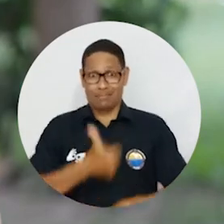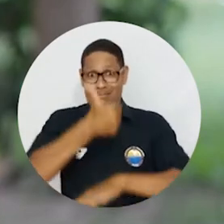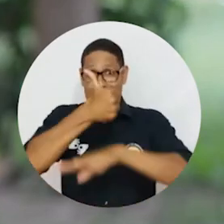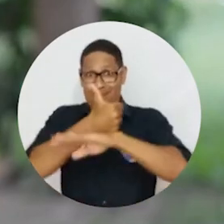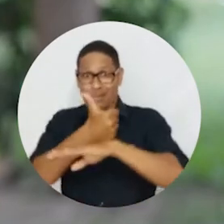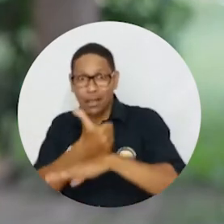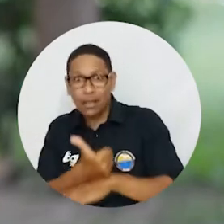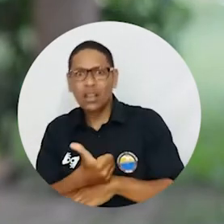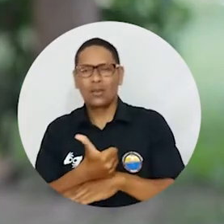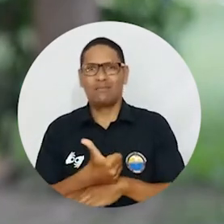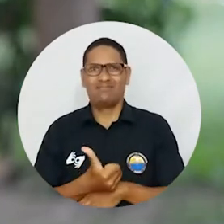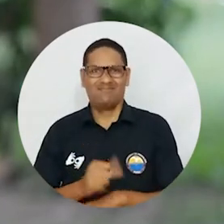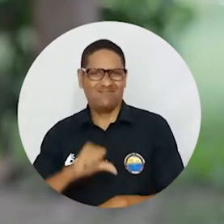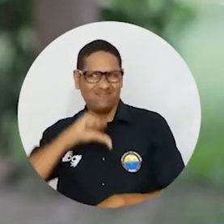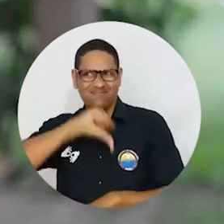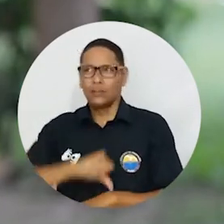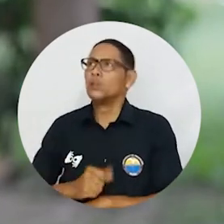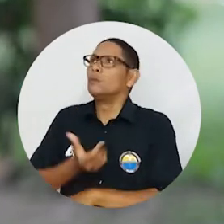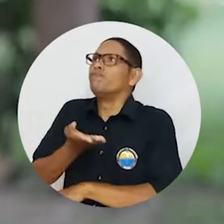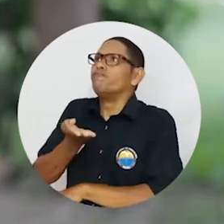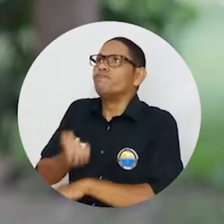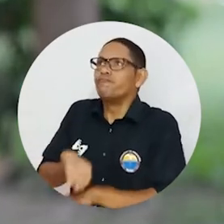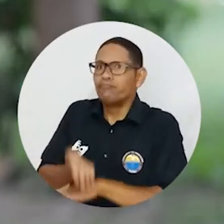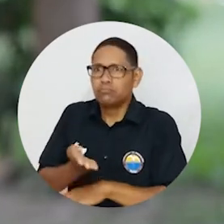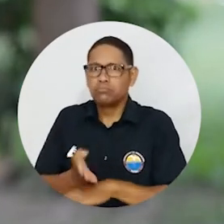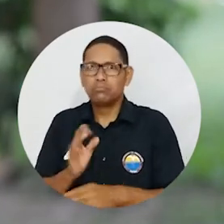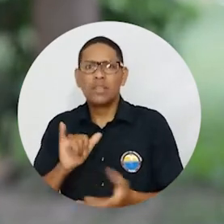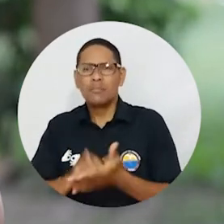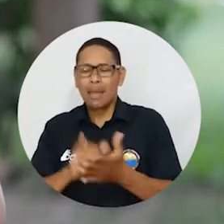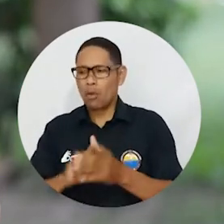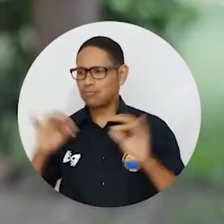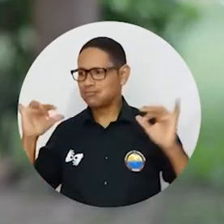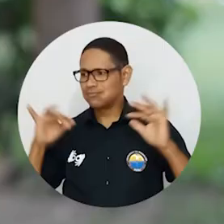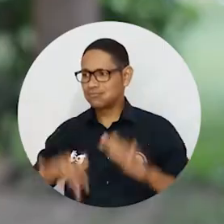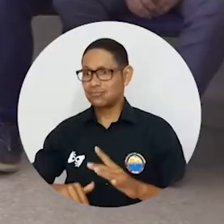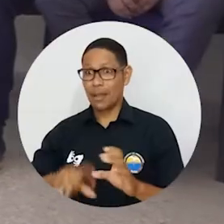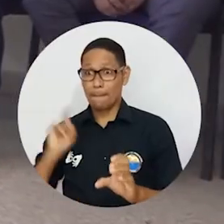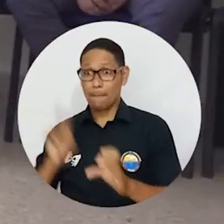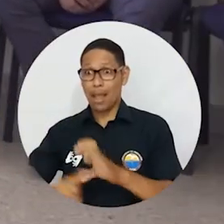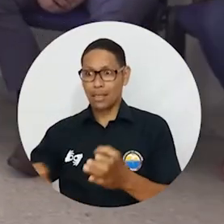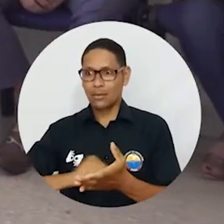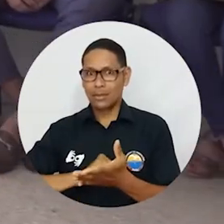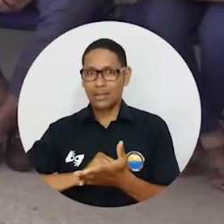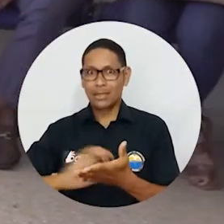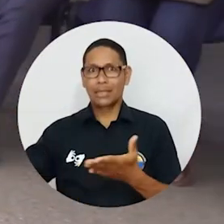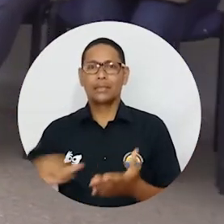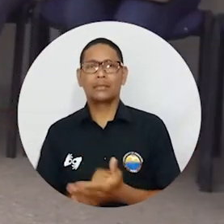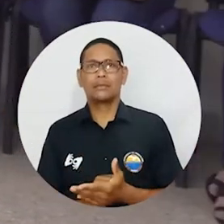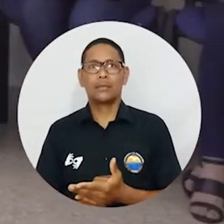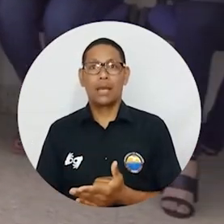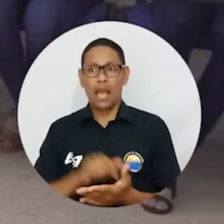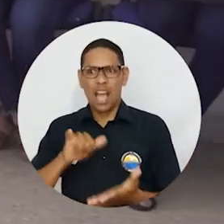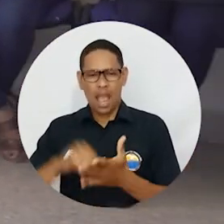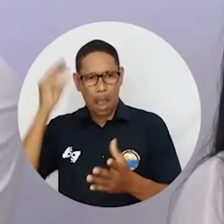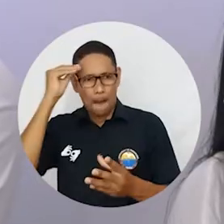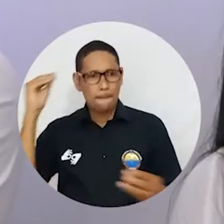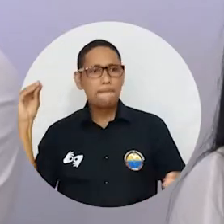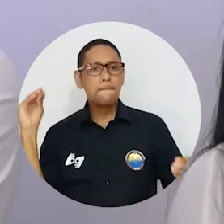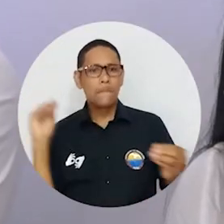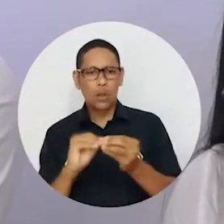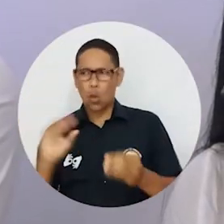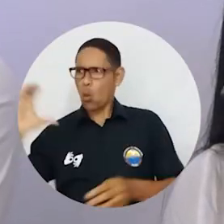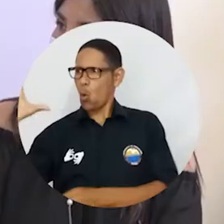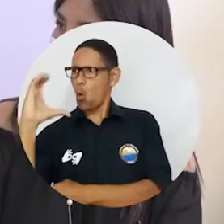directivo universitario se realizó durante el evento para la firma del convenio Matrícula Cero. En el marco del encuentro Pacto Colombia con